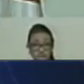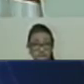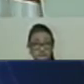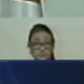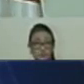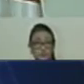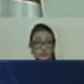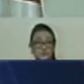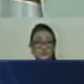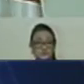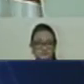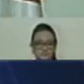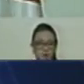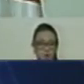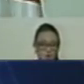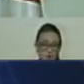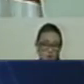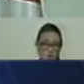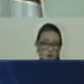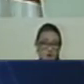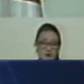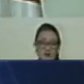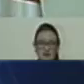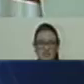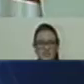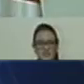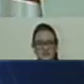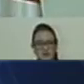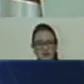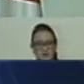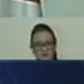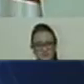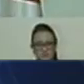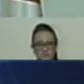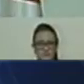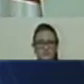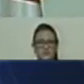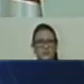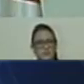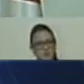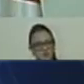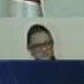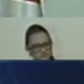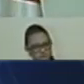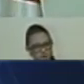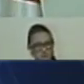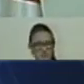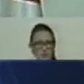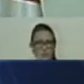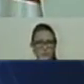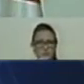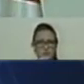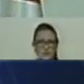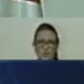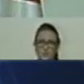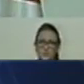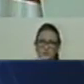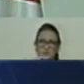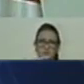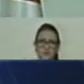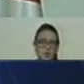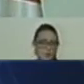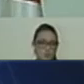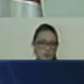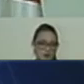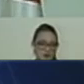hubo una orden de boicotear las elecciones venezolanas. Y ustedes saben por qué fue la orden de los Estados Unidos, del gobierno imperialista, porque no me pueden